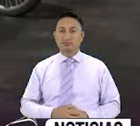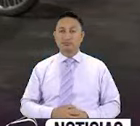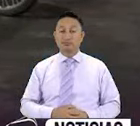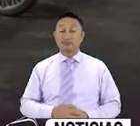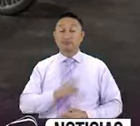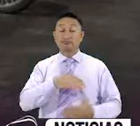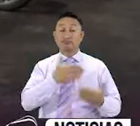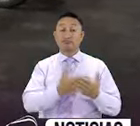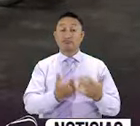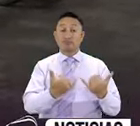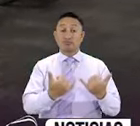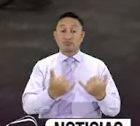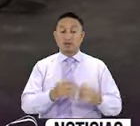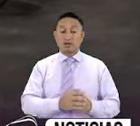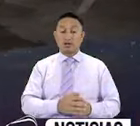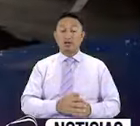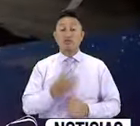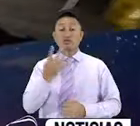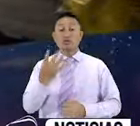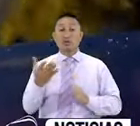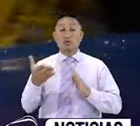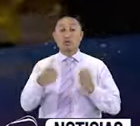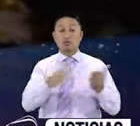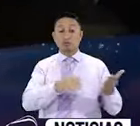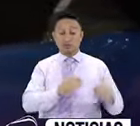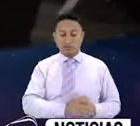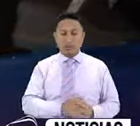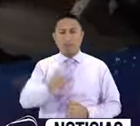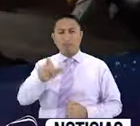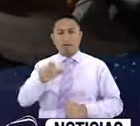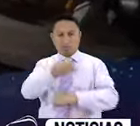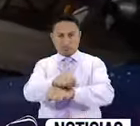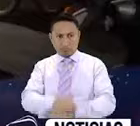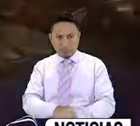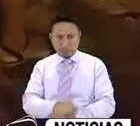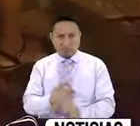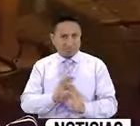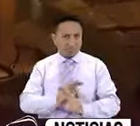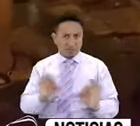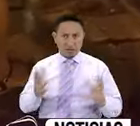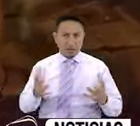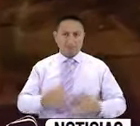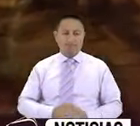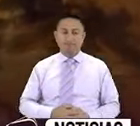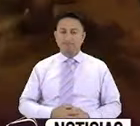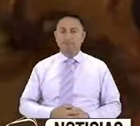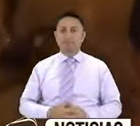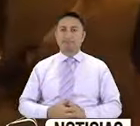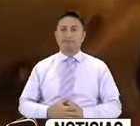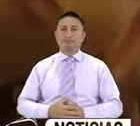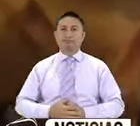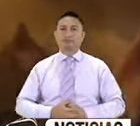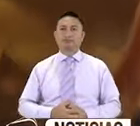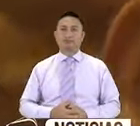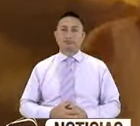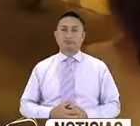estos asesinatos no han dejado personas detenidas, informó Martín Soto.